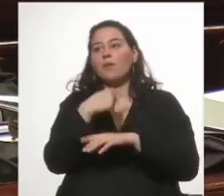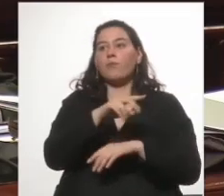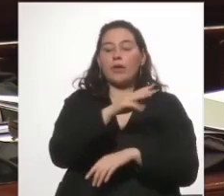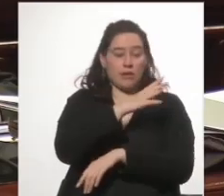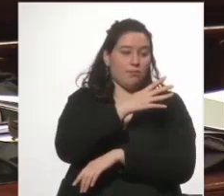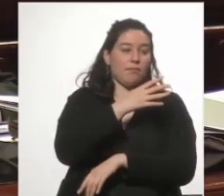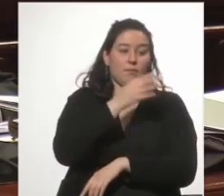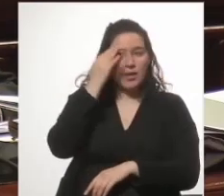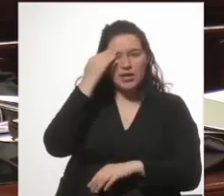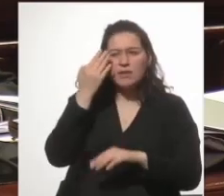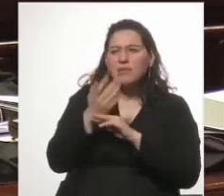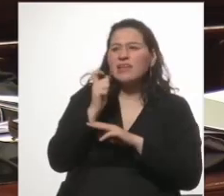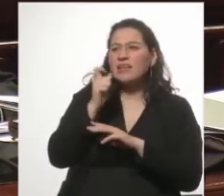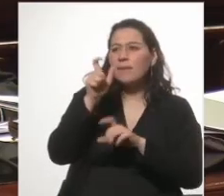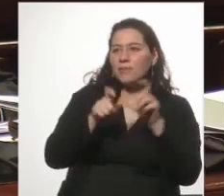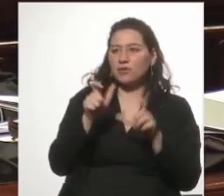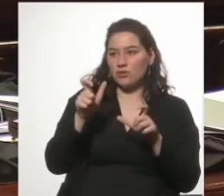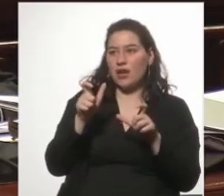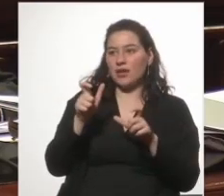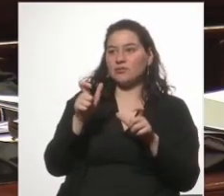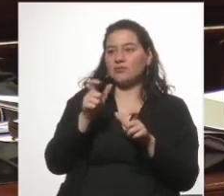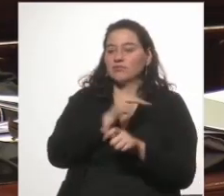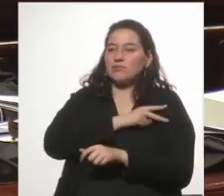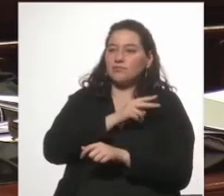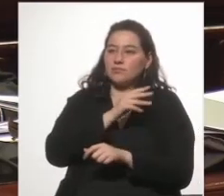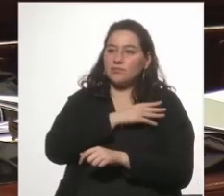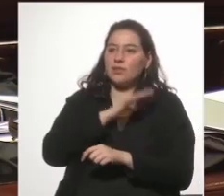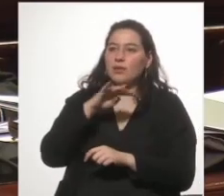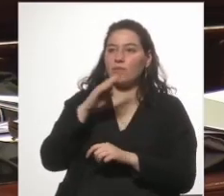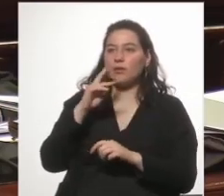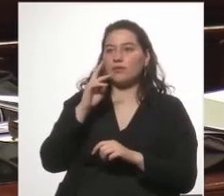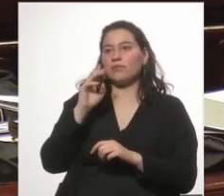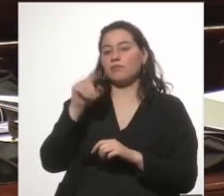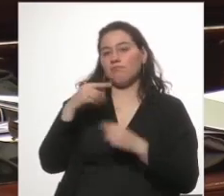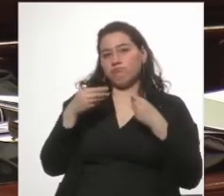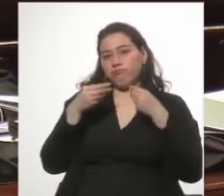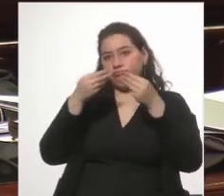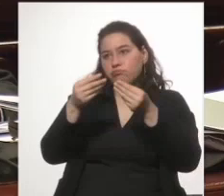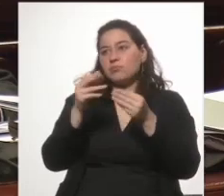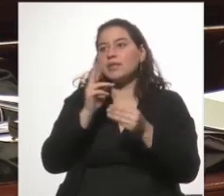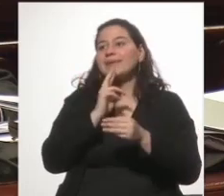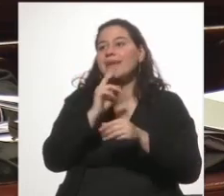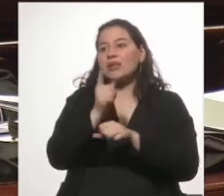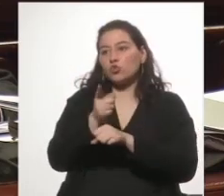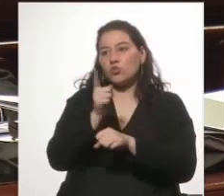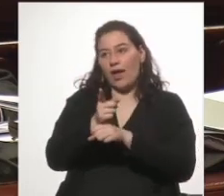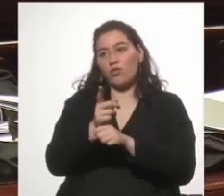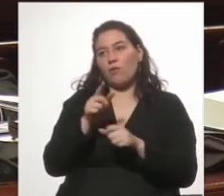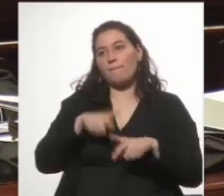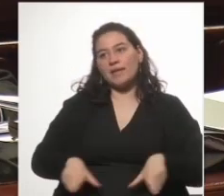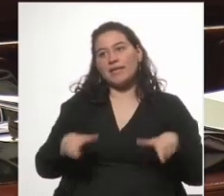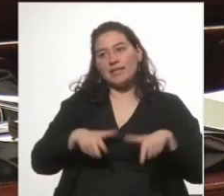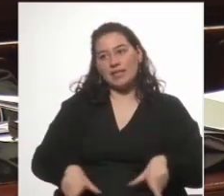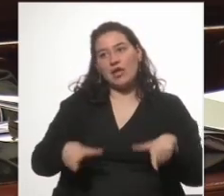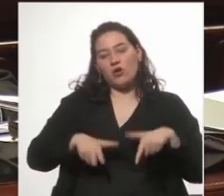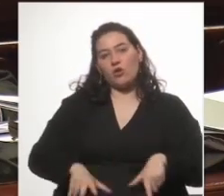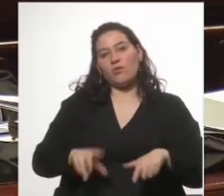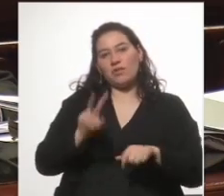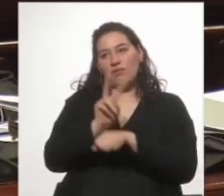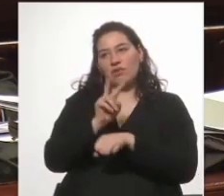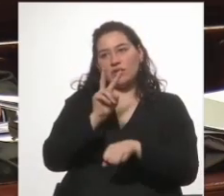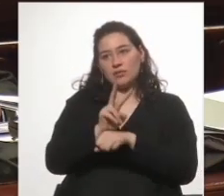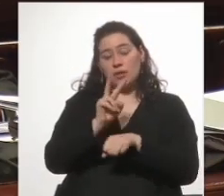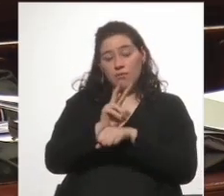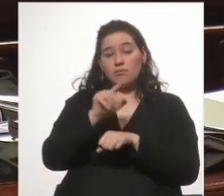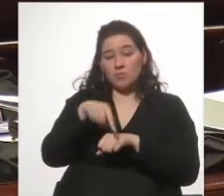de Alzado y el 13 de febrero de 2019 eleva los fallos al Ministerio de Defensa. El 12 de marzo de 2019 se homologa el